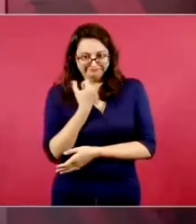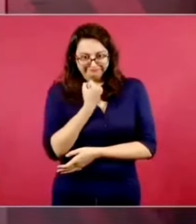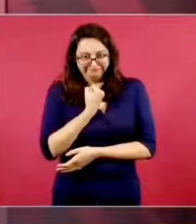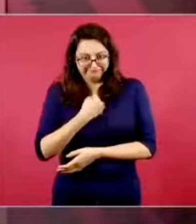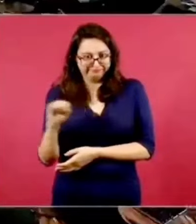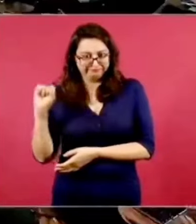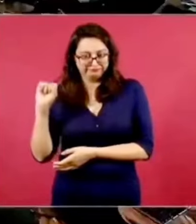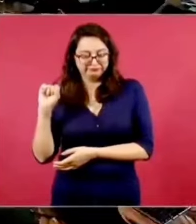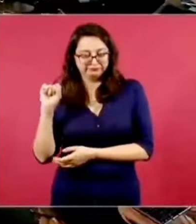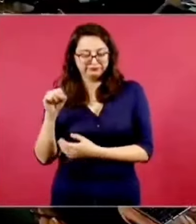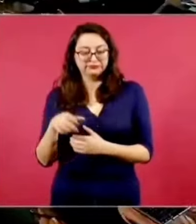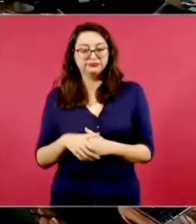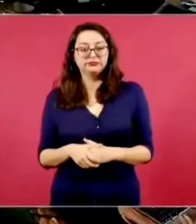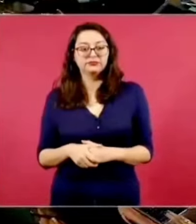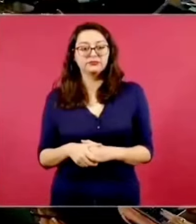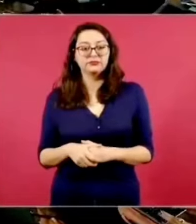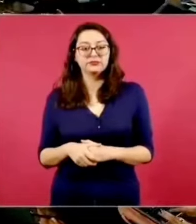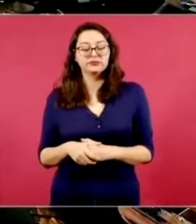escritora